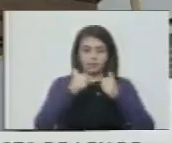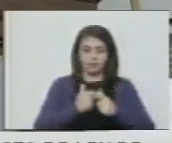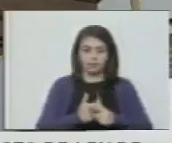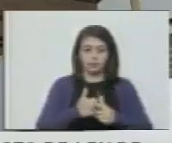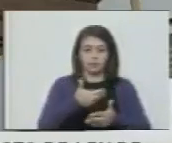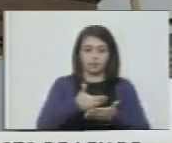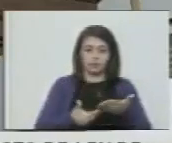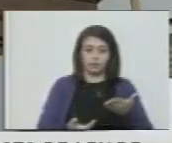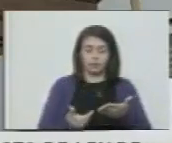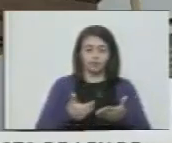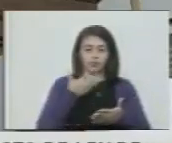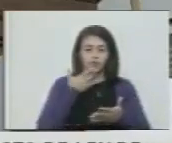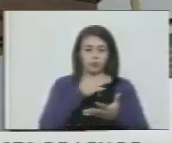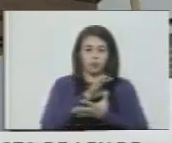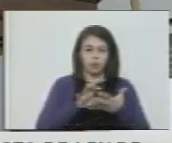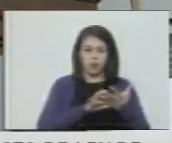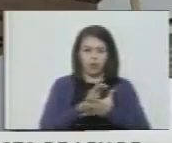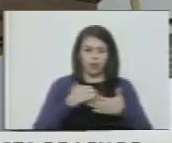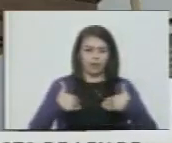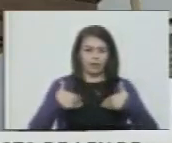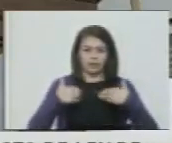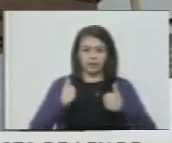de la cartera de siniestros de los fondos